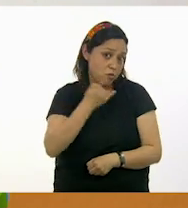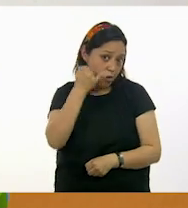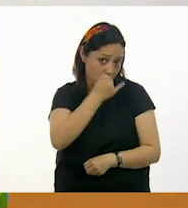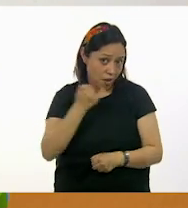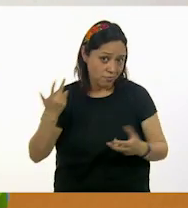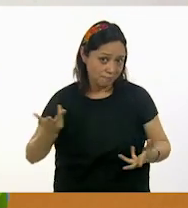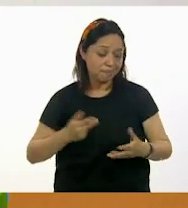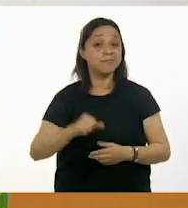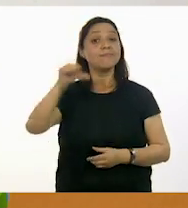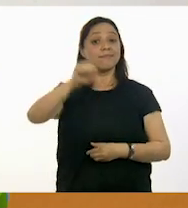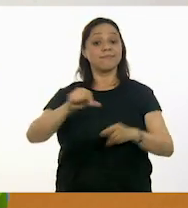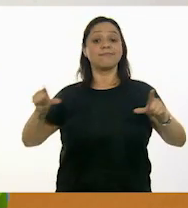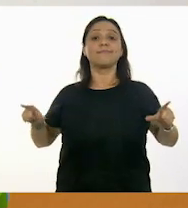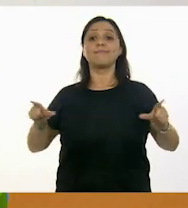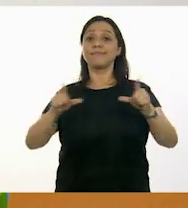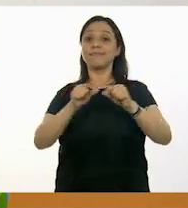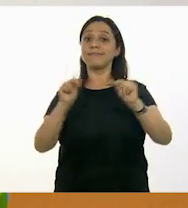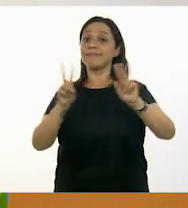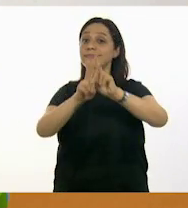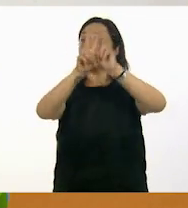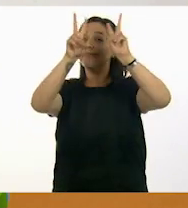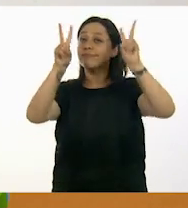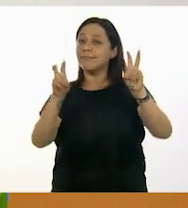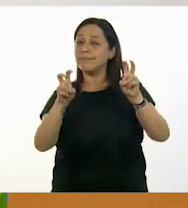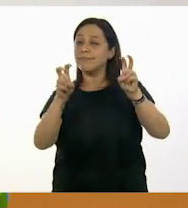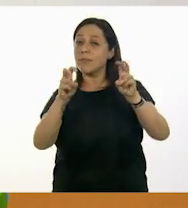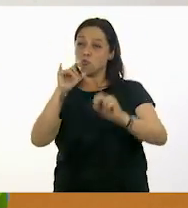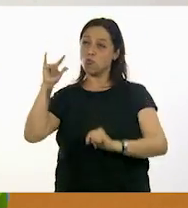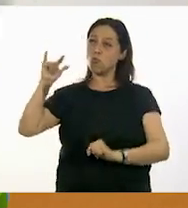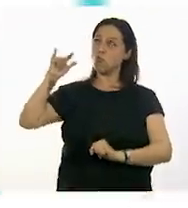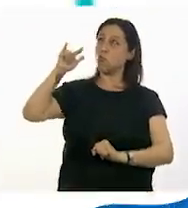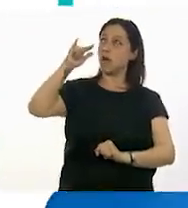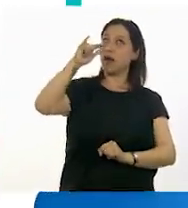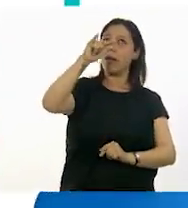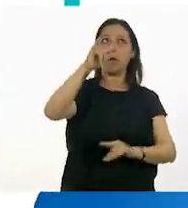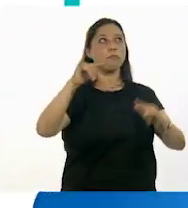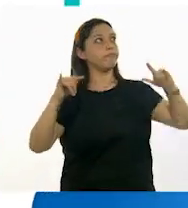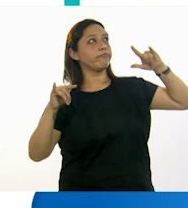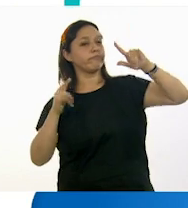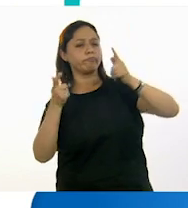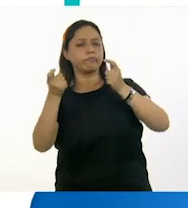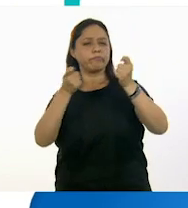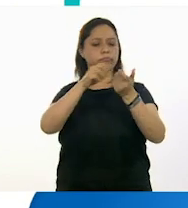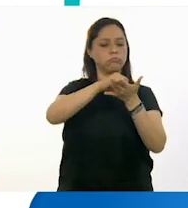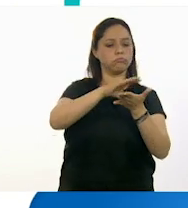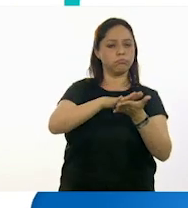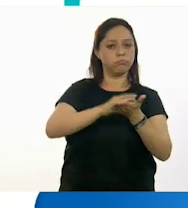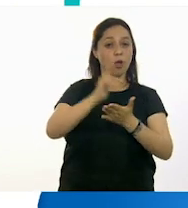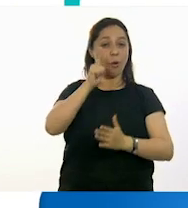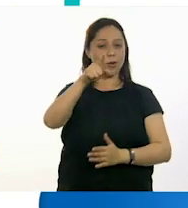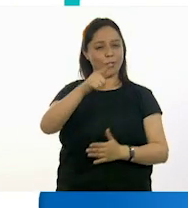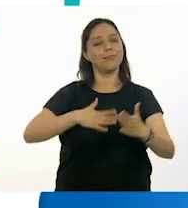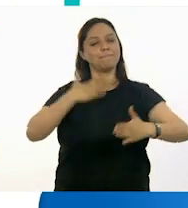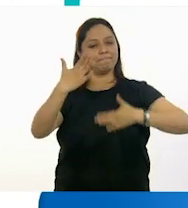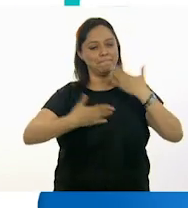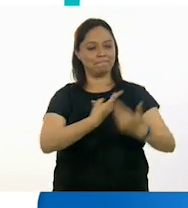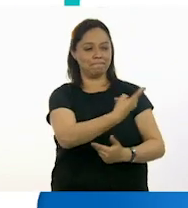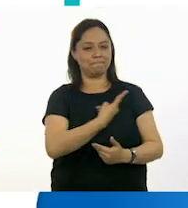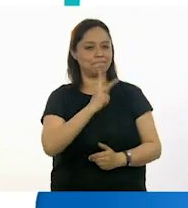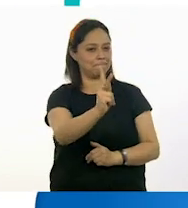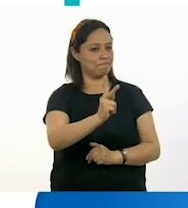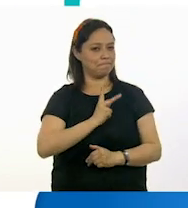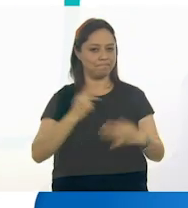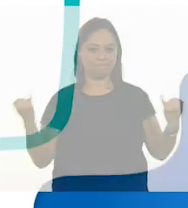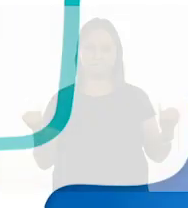materna. Por hoy hemos terminado con control de vuelo. Espero que lo hayan disfrutado tanto como nosotros.